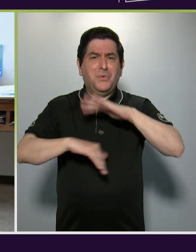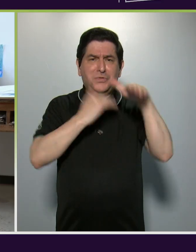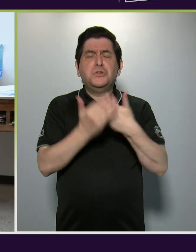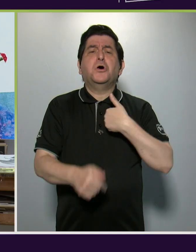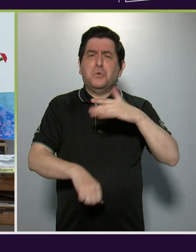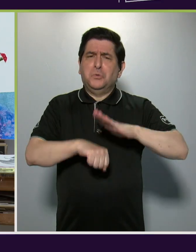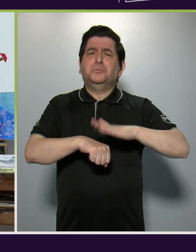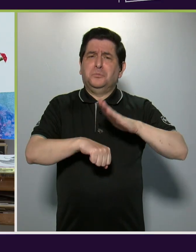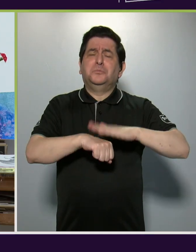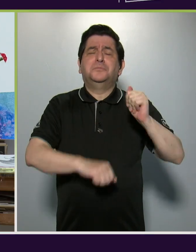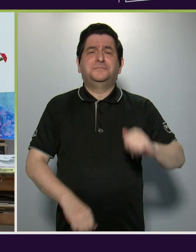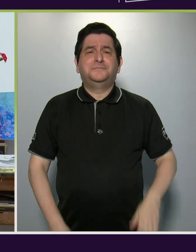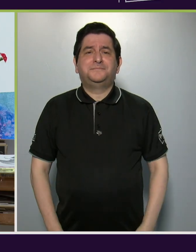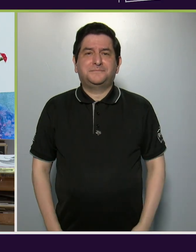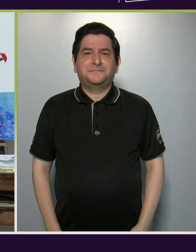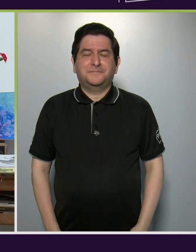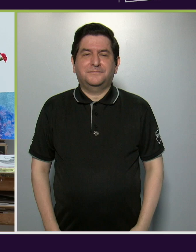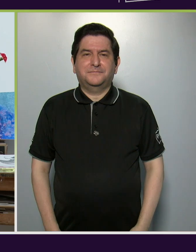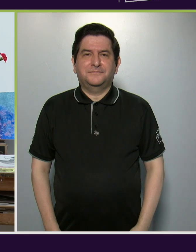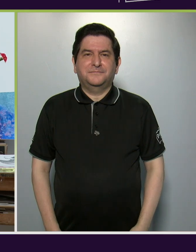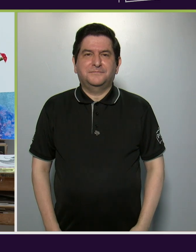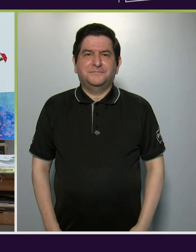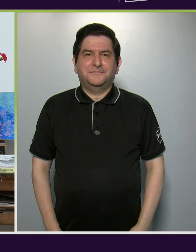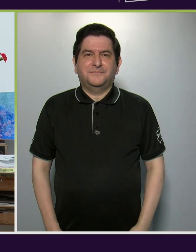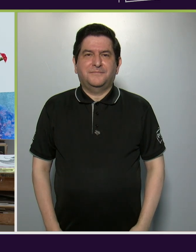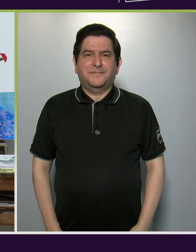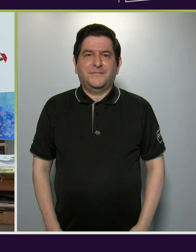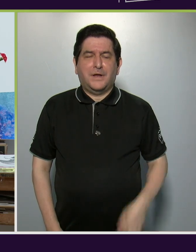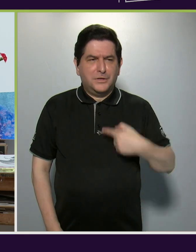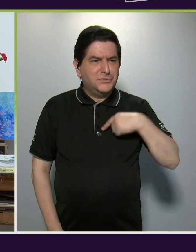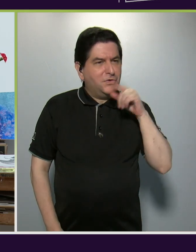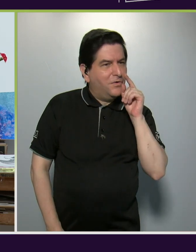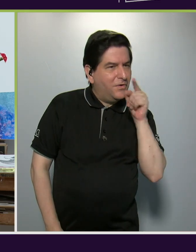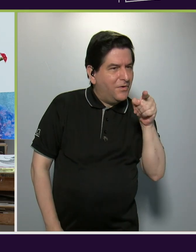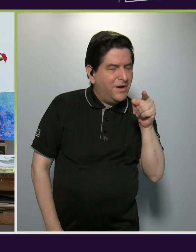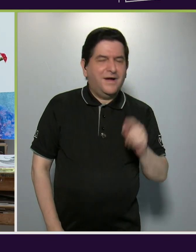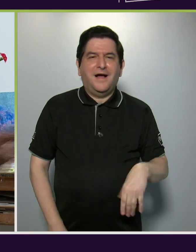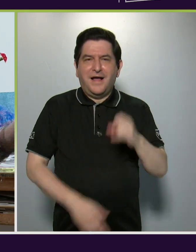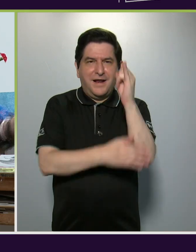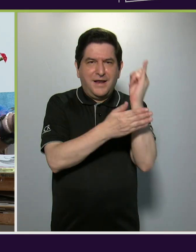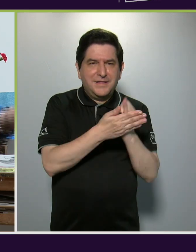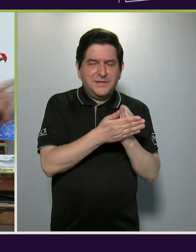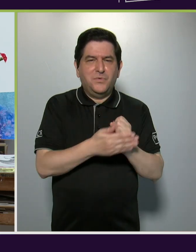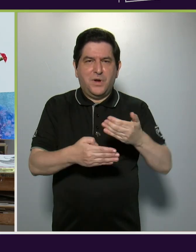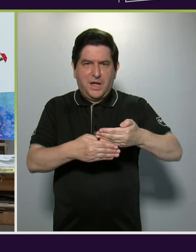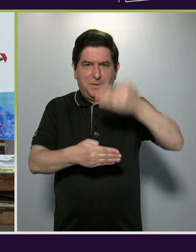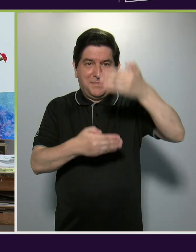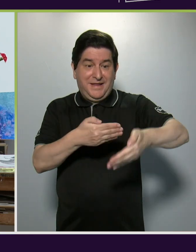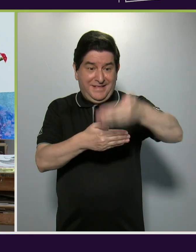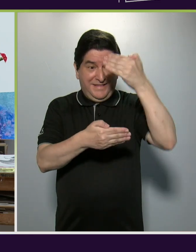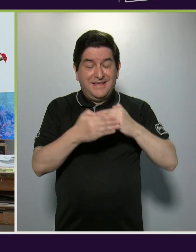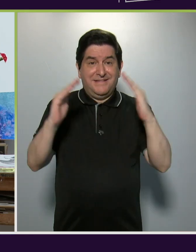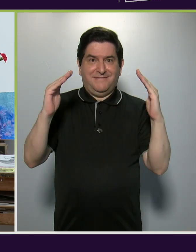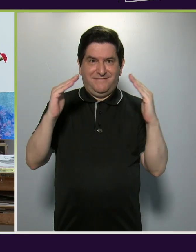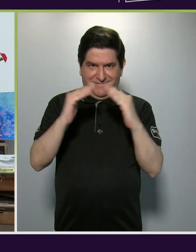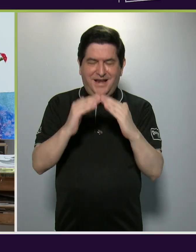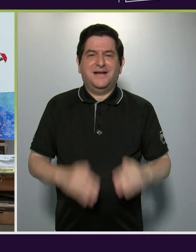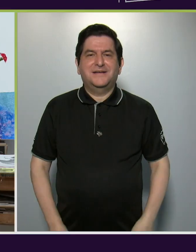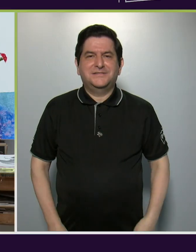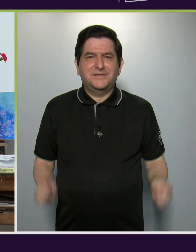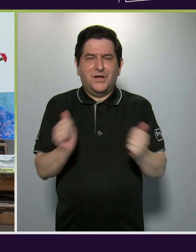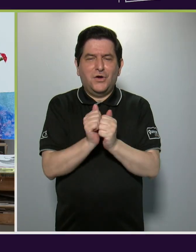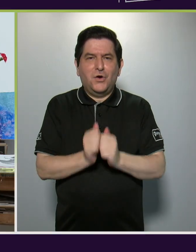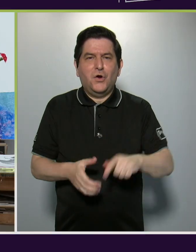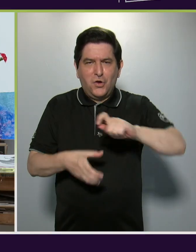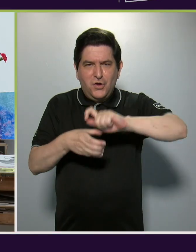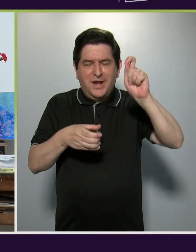dejaba. Entonces las dibujaba en una pared, detrás de la casa había una pared, y con los